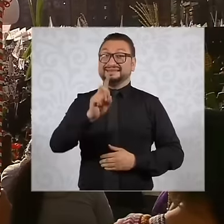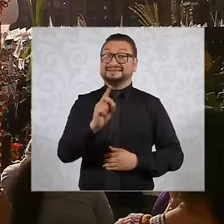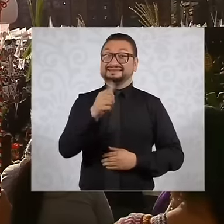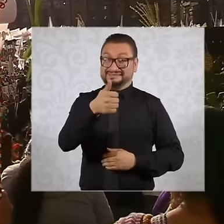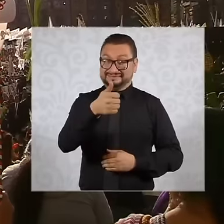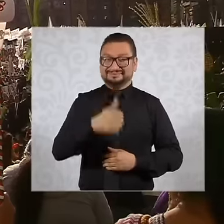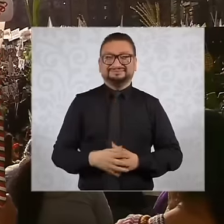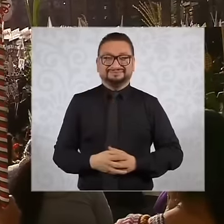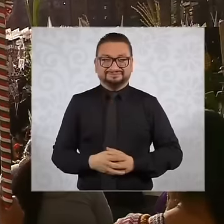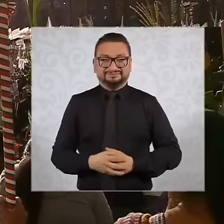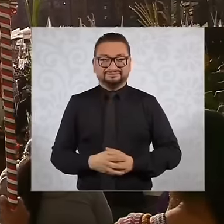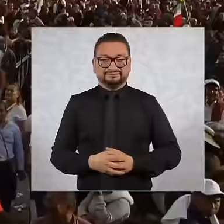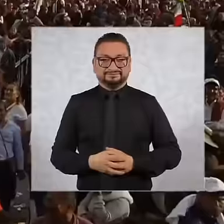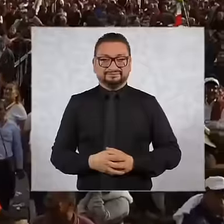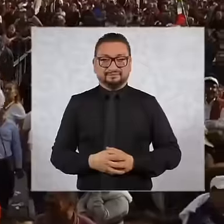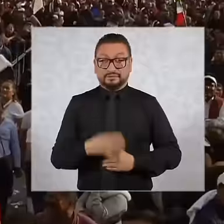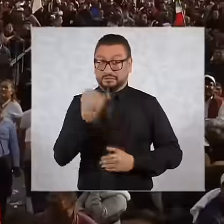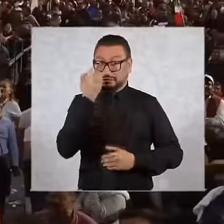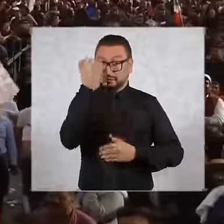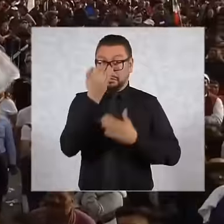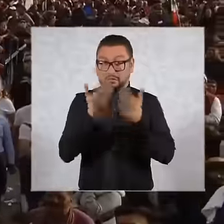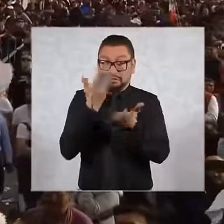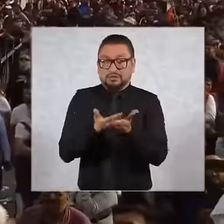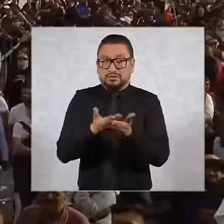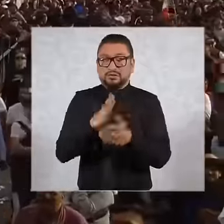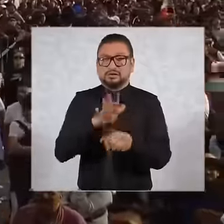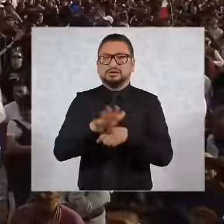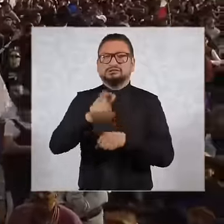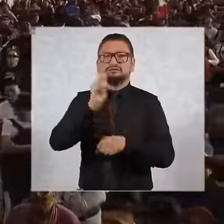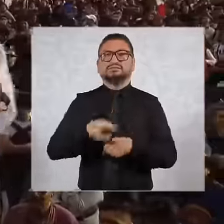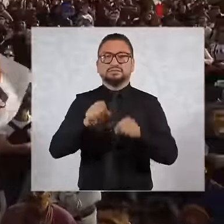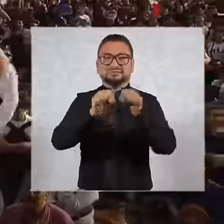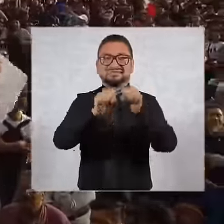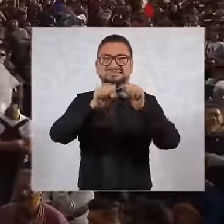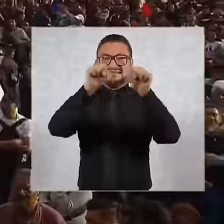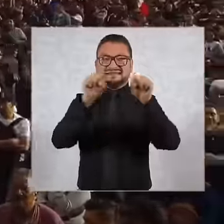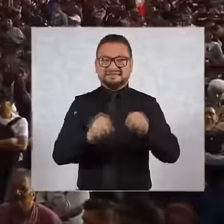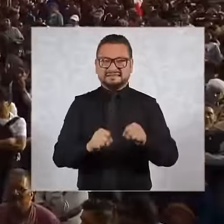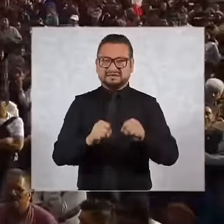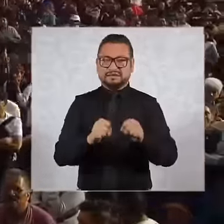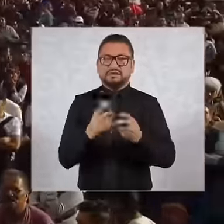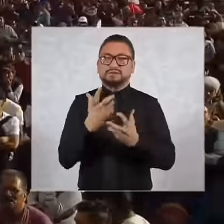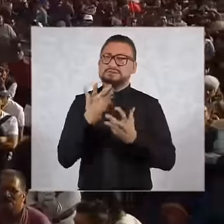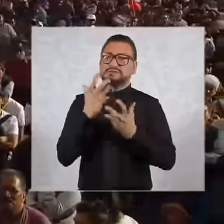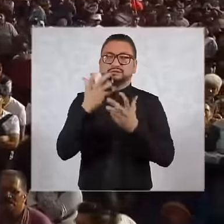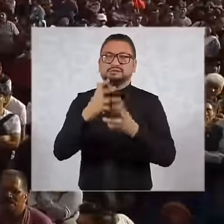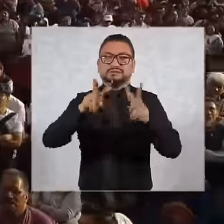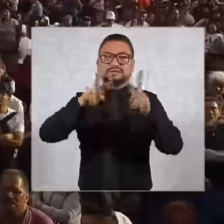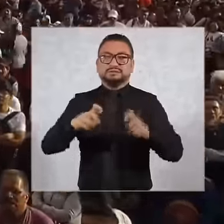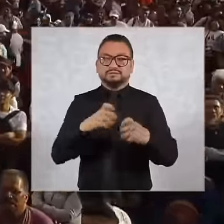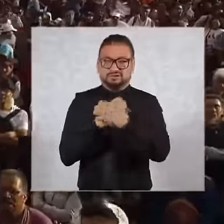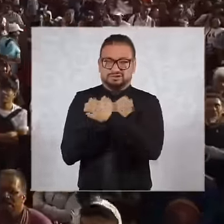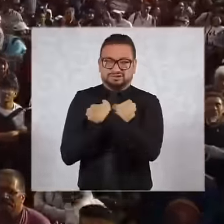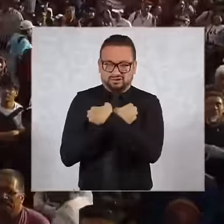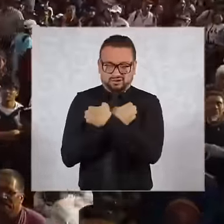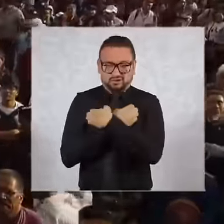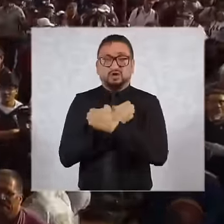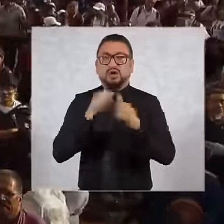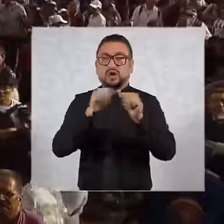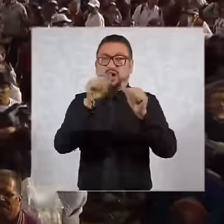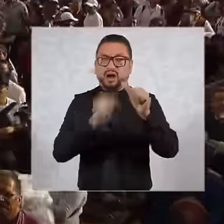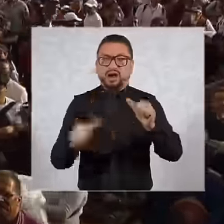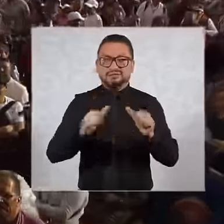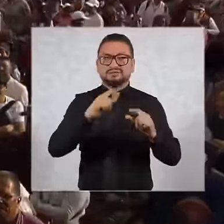36. Crearemos el sistema más ambicioso de educación y creación